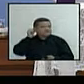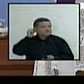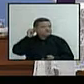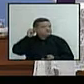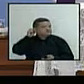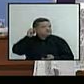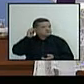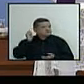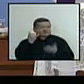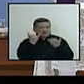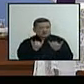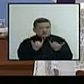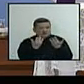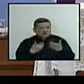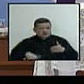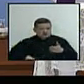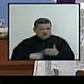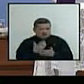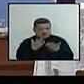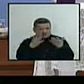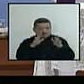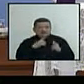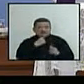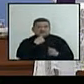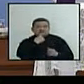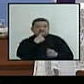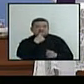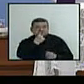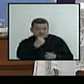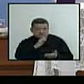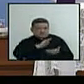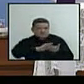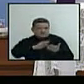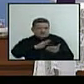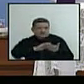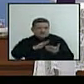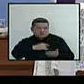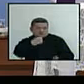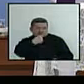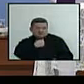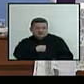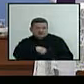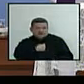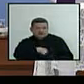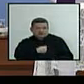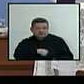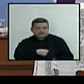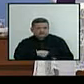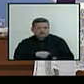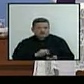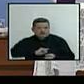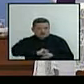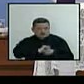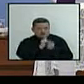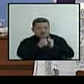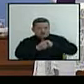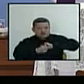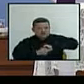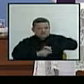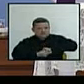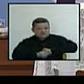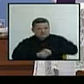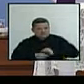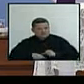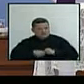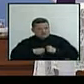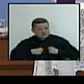Iniciamos nuestra celebración pidiendo con humildad el perdón de nuestros pecados y renovando